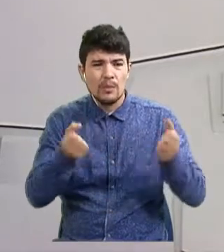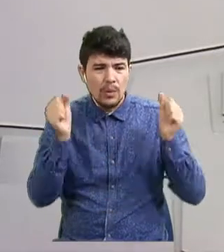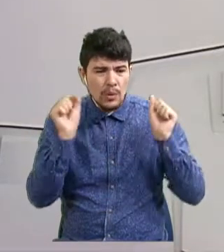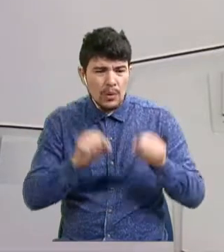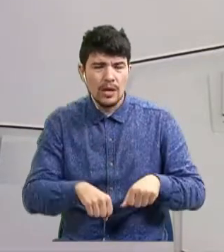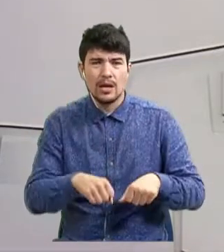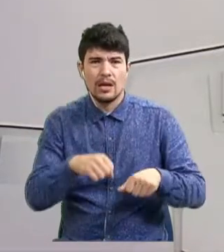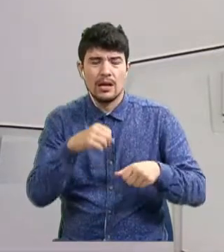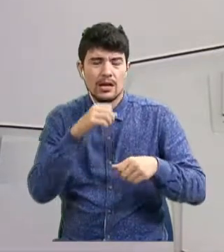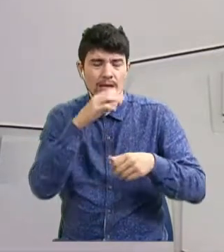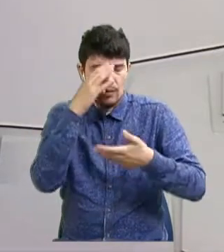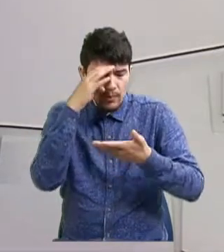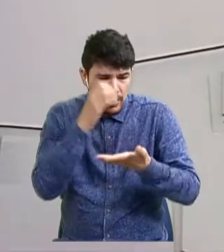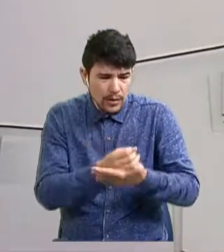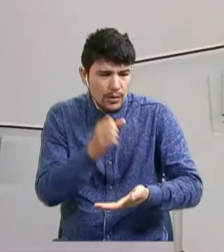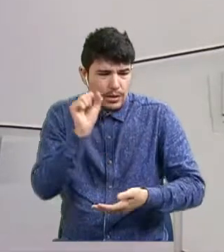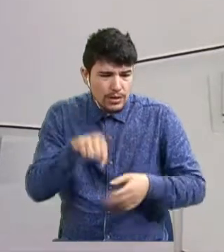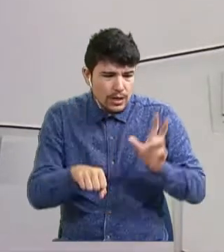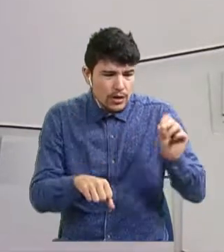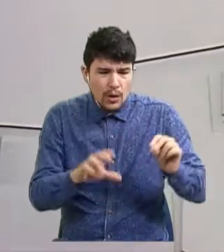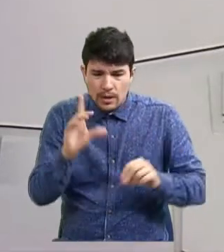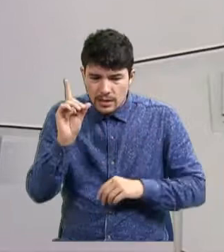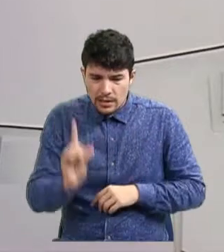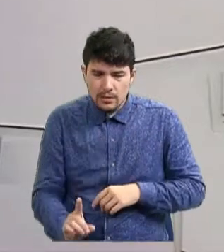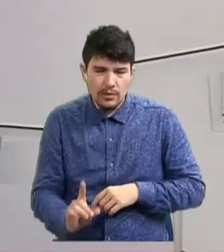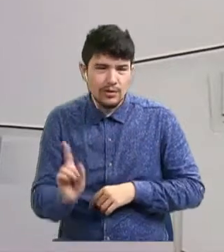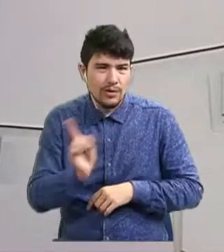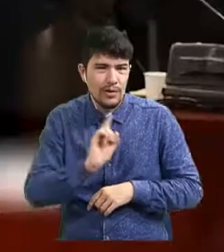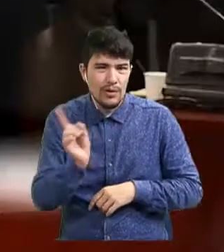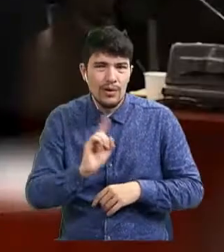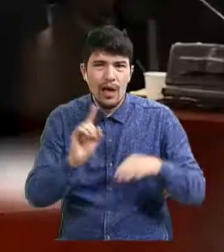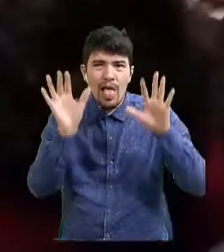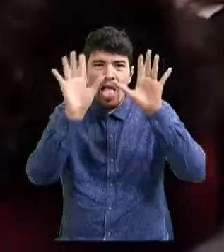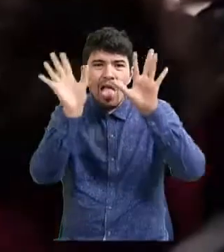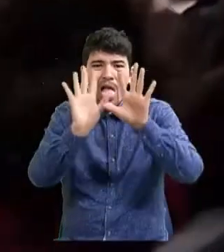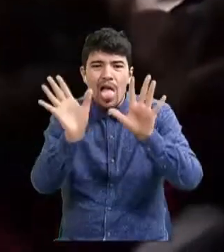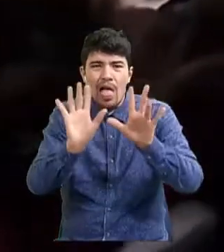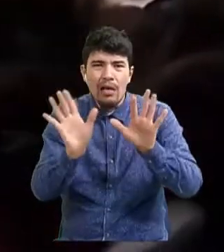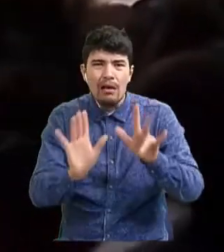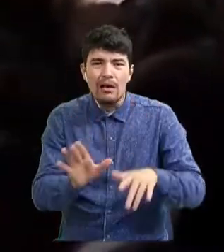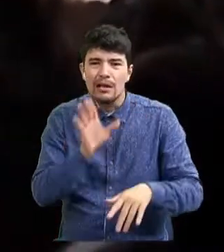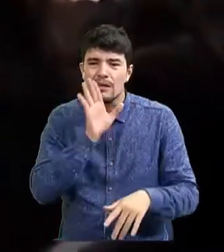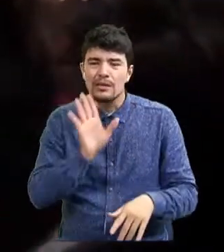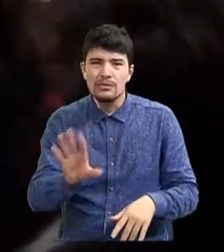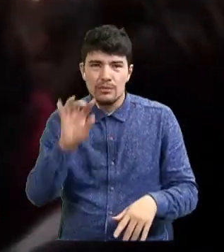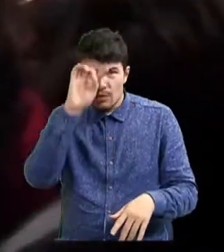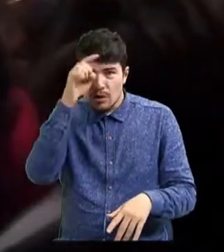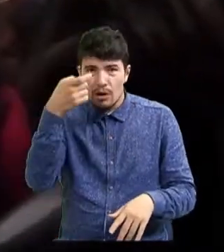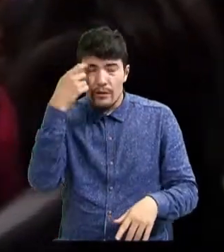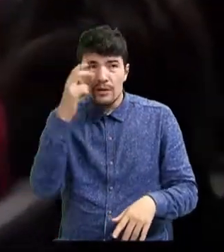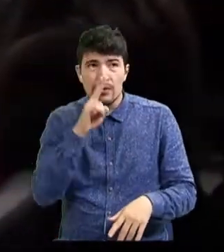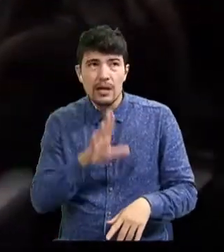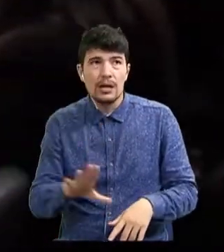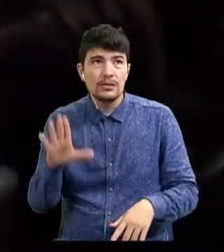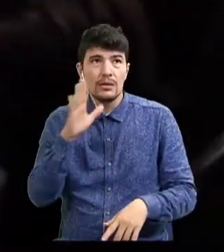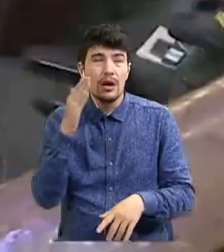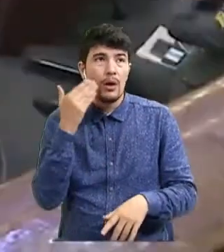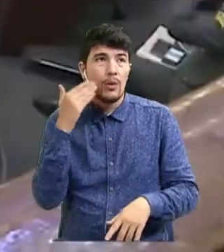una ponderación a la hora de decisión, sino que es una cortina de humo más por parte del gobierno, cuando de una u otra